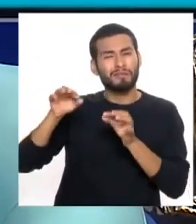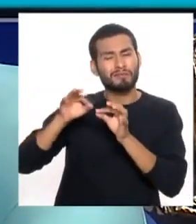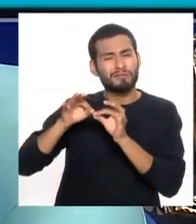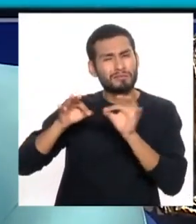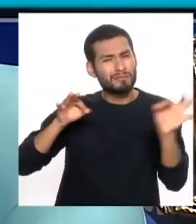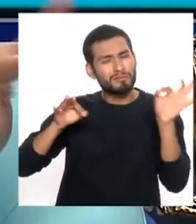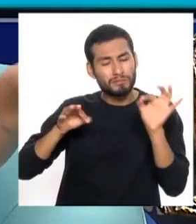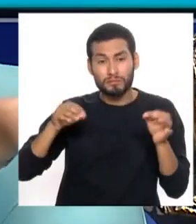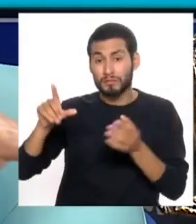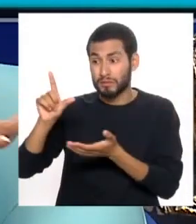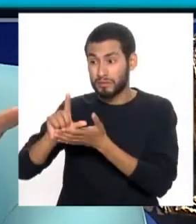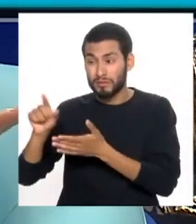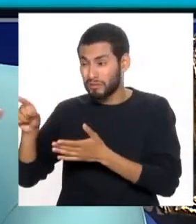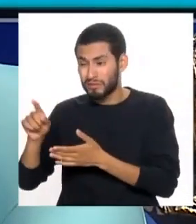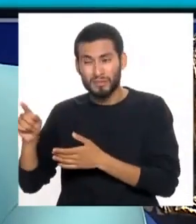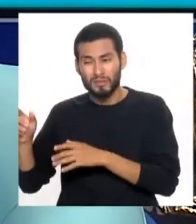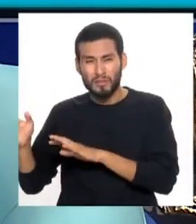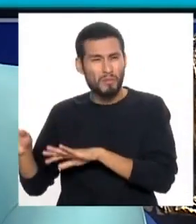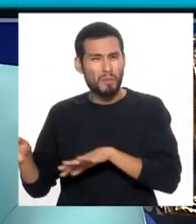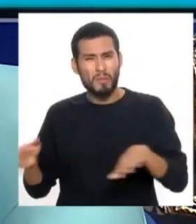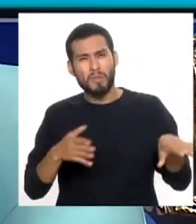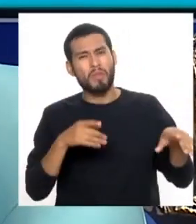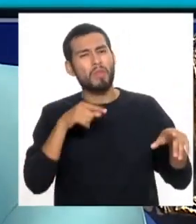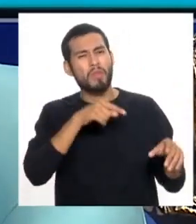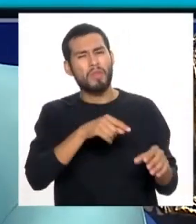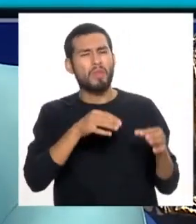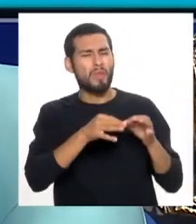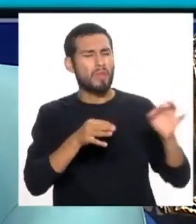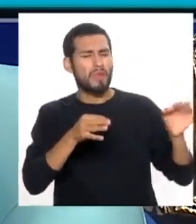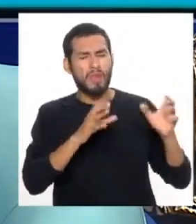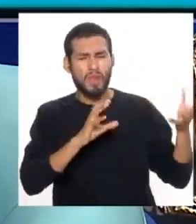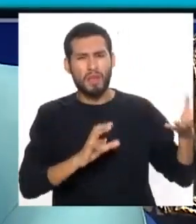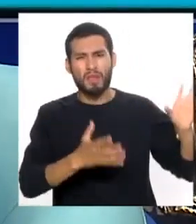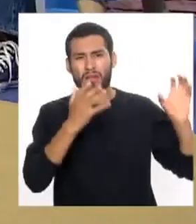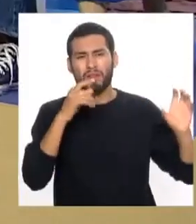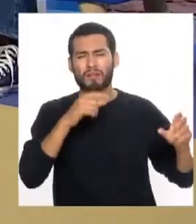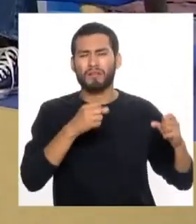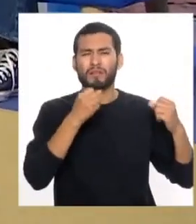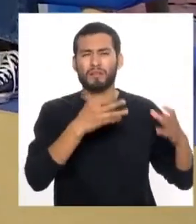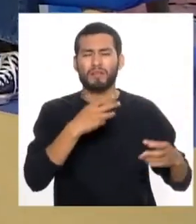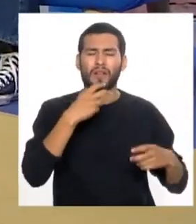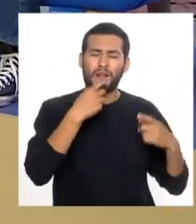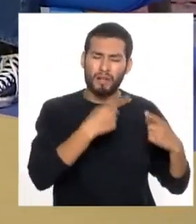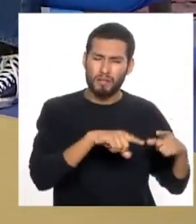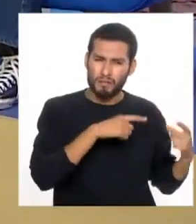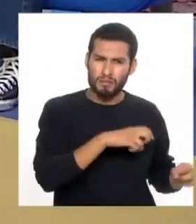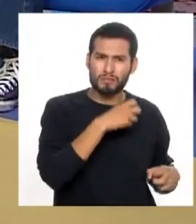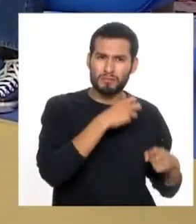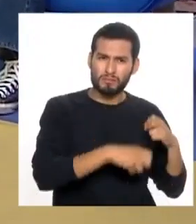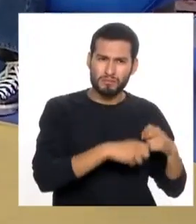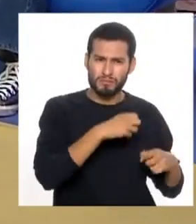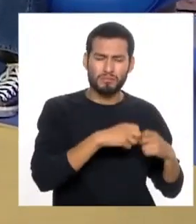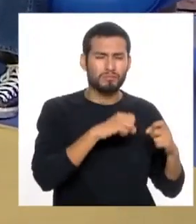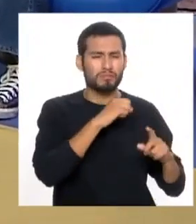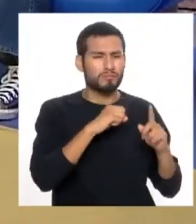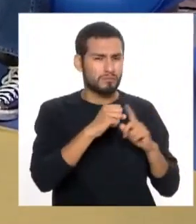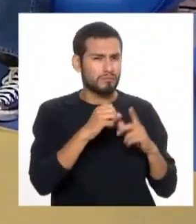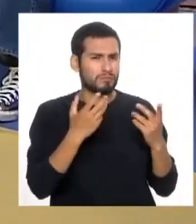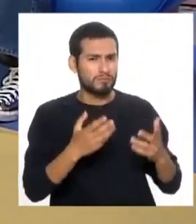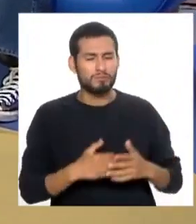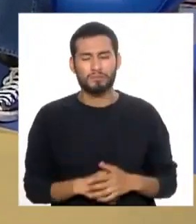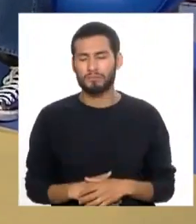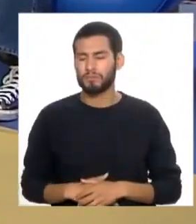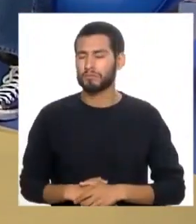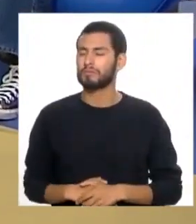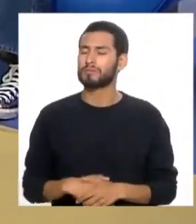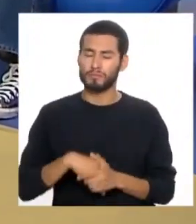no sirve en Lima se va para provincia y hay mucho caos y eso trae accidentes y problemas sociales, por supuesto, ¿no?